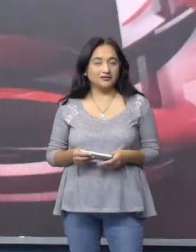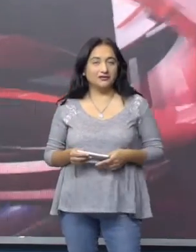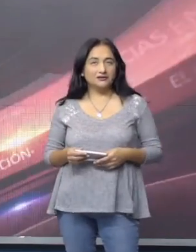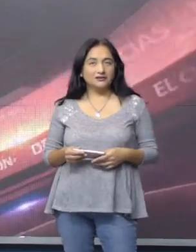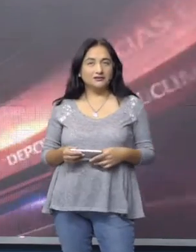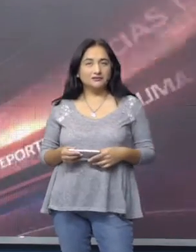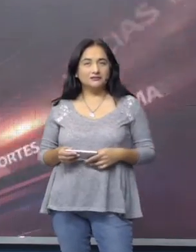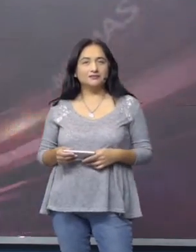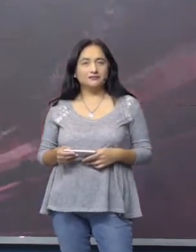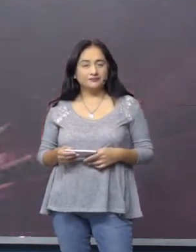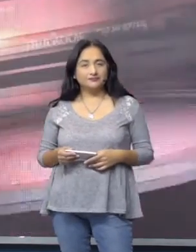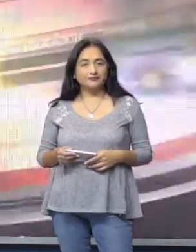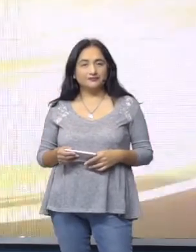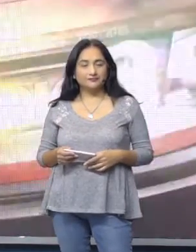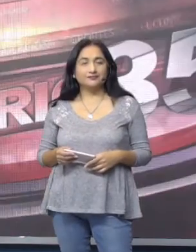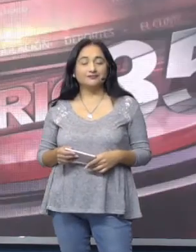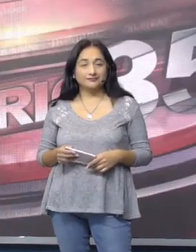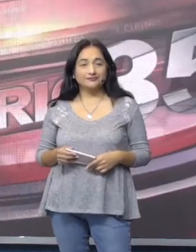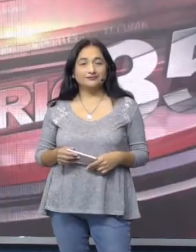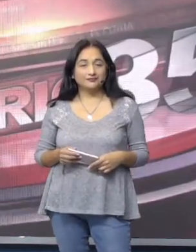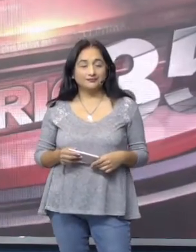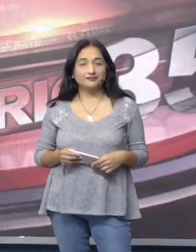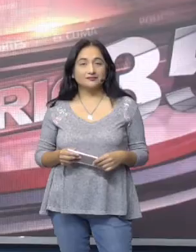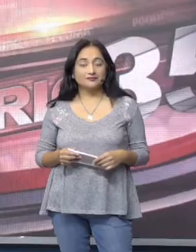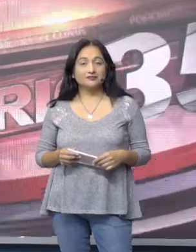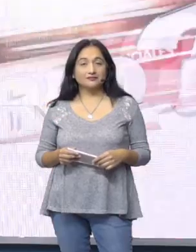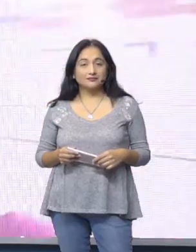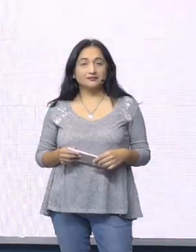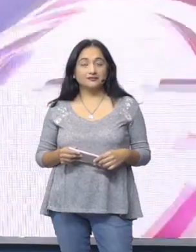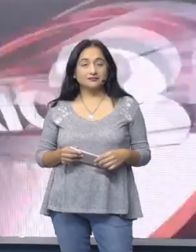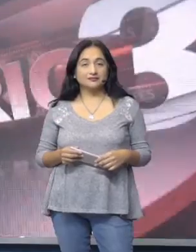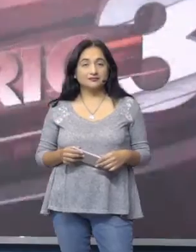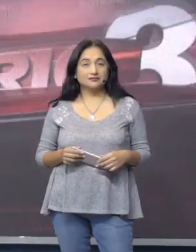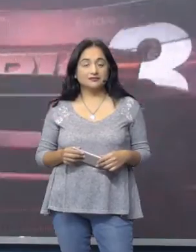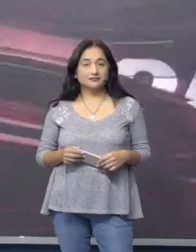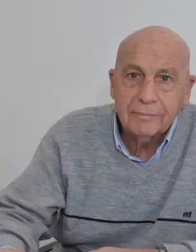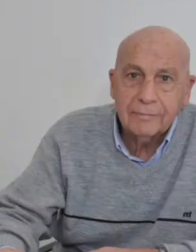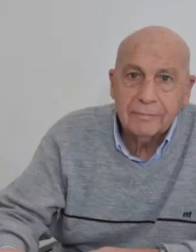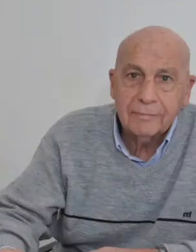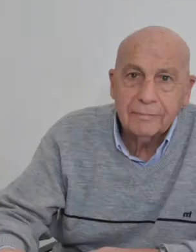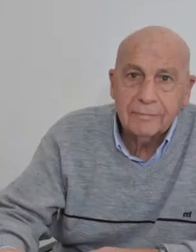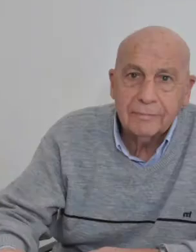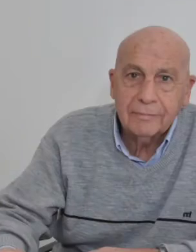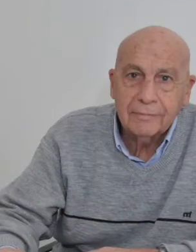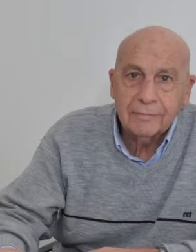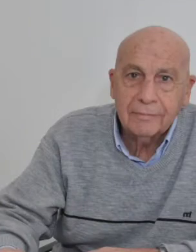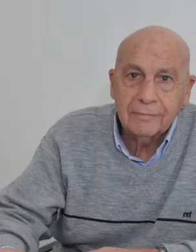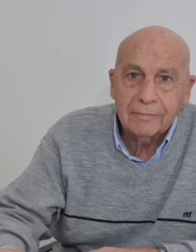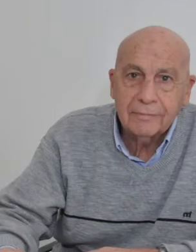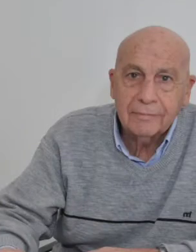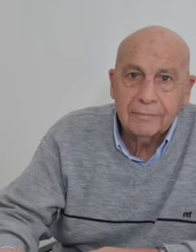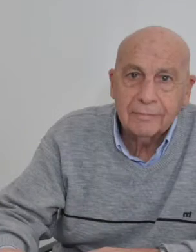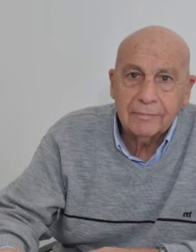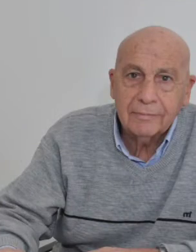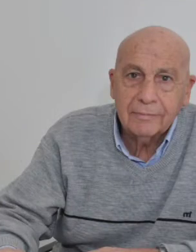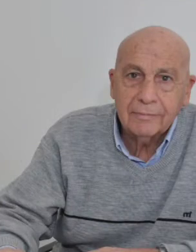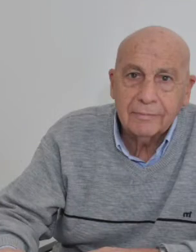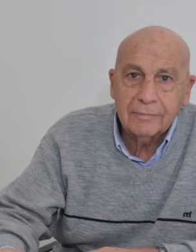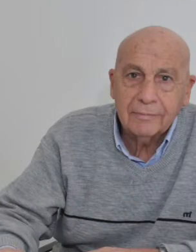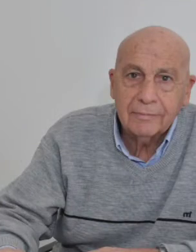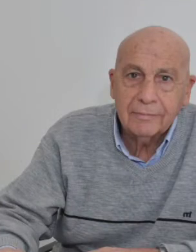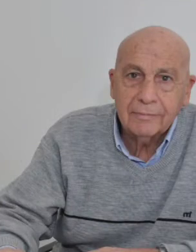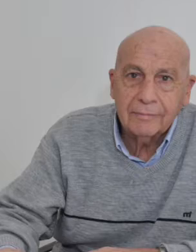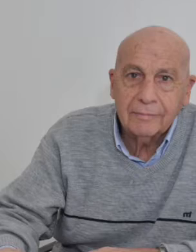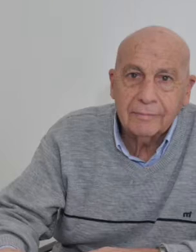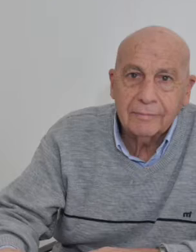Bueno, cubierto. esto es lo ideal, esto es lo ideal. Pero sabemos que pueden haber en el